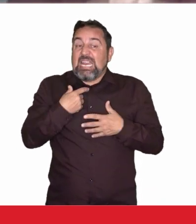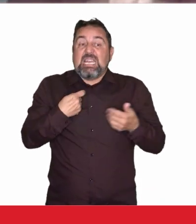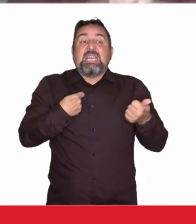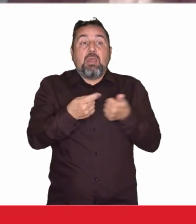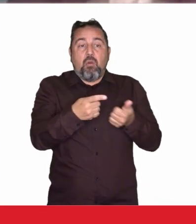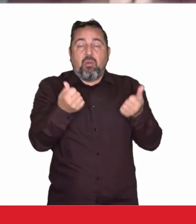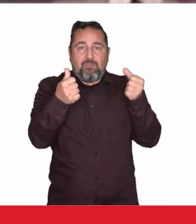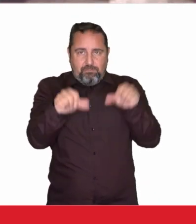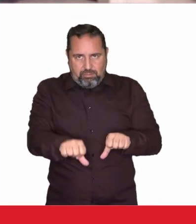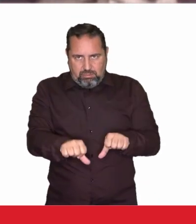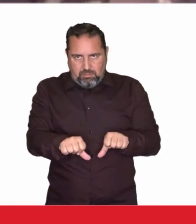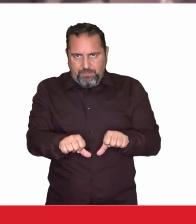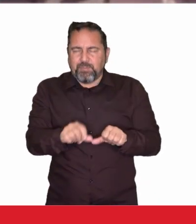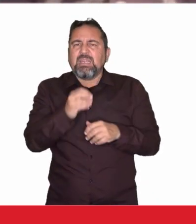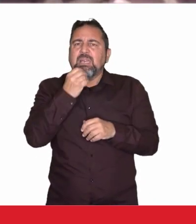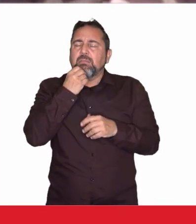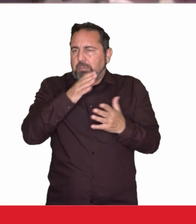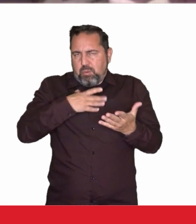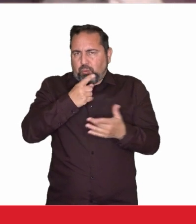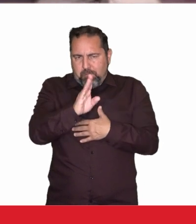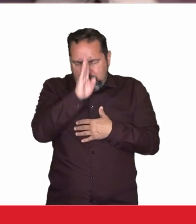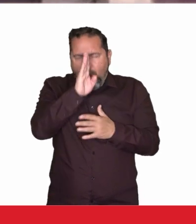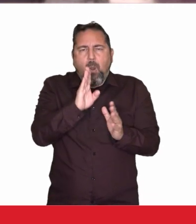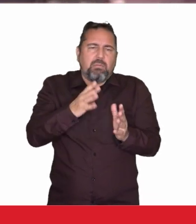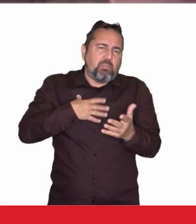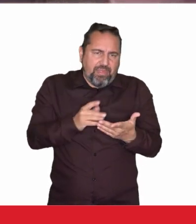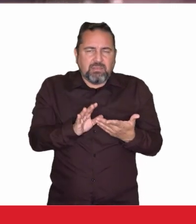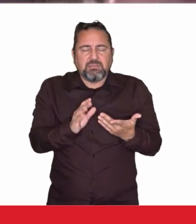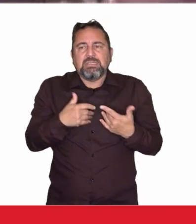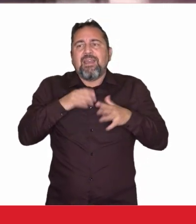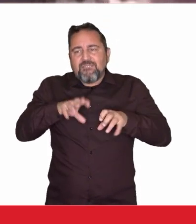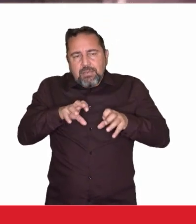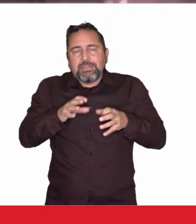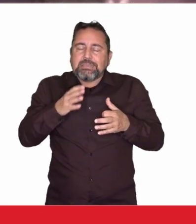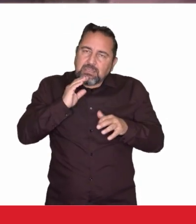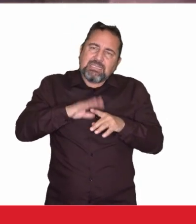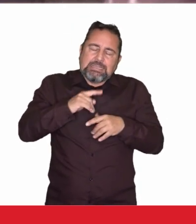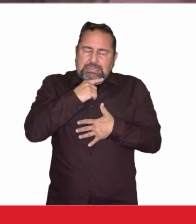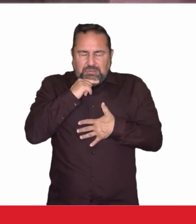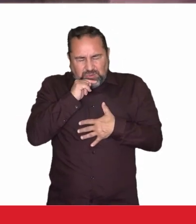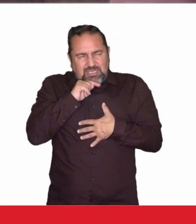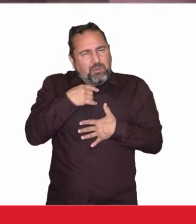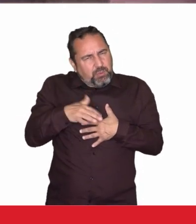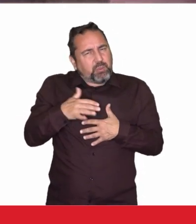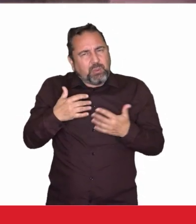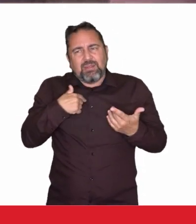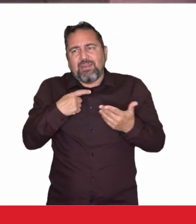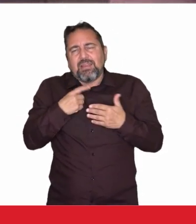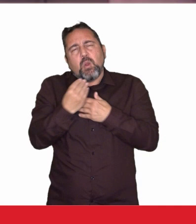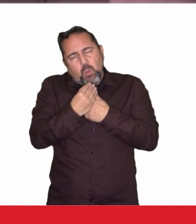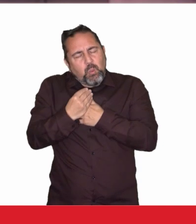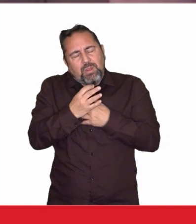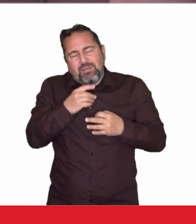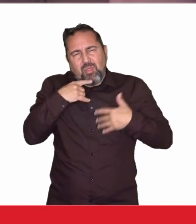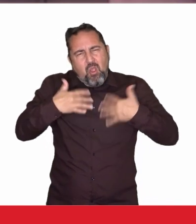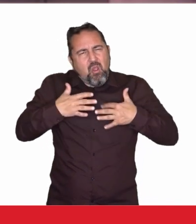decir, si el negocio fracasa, está bien que te pegues un tropezón, que te haga mucho daño y que te haga unas heridas ahí